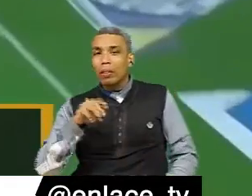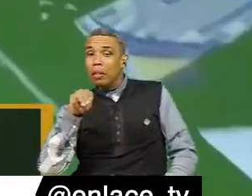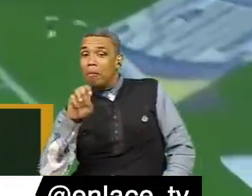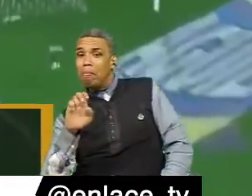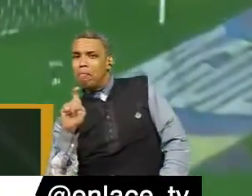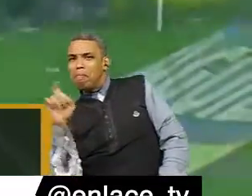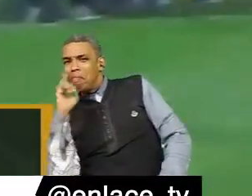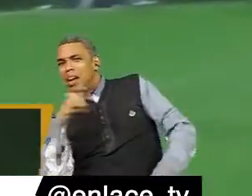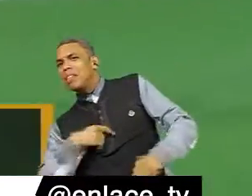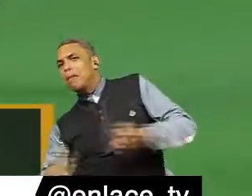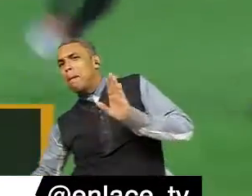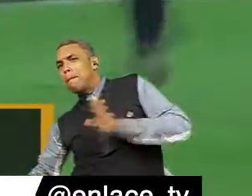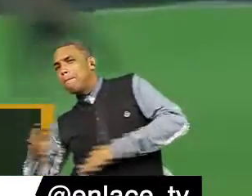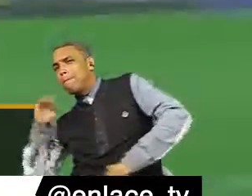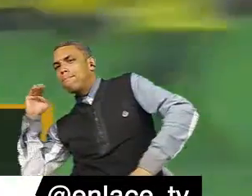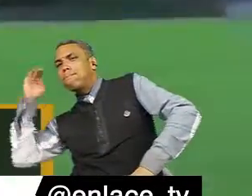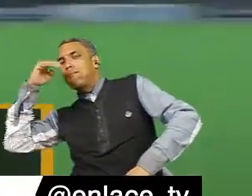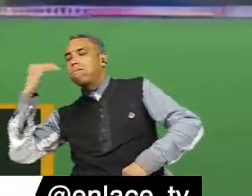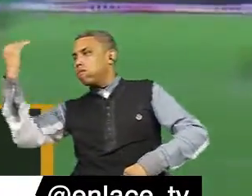Iron la metió